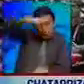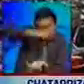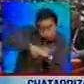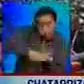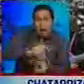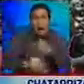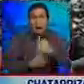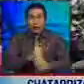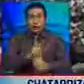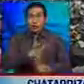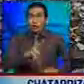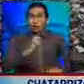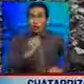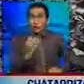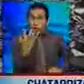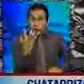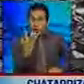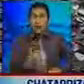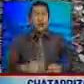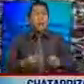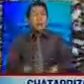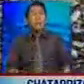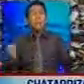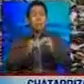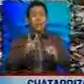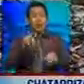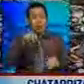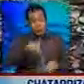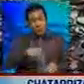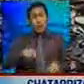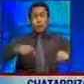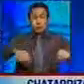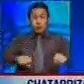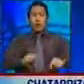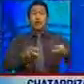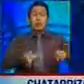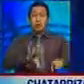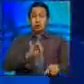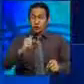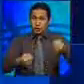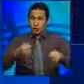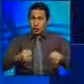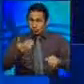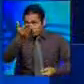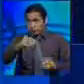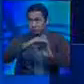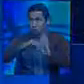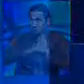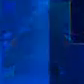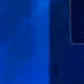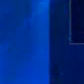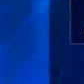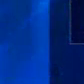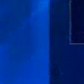2015, entre los que suman 2.000 motos y 800 autos. Solo en Guayaquil, durante este año, la